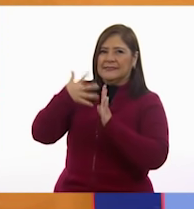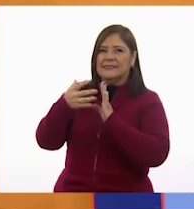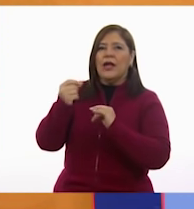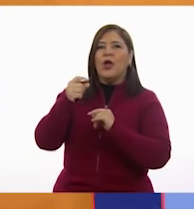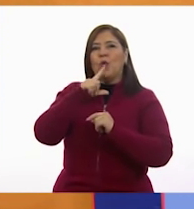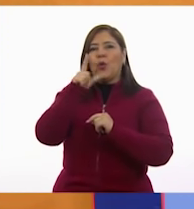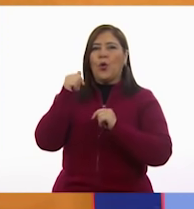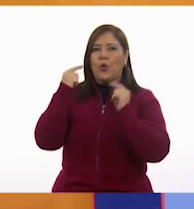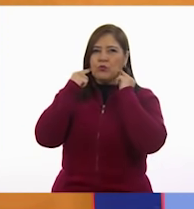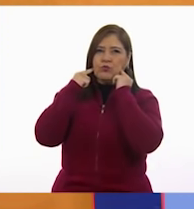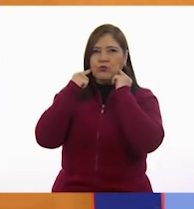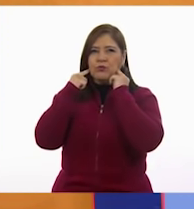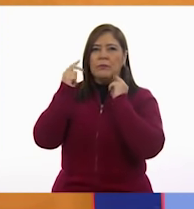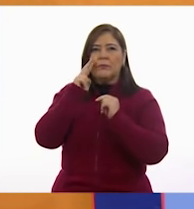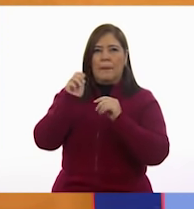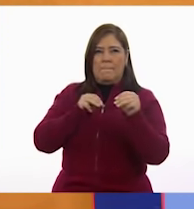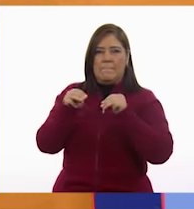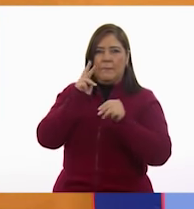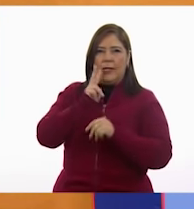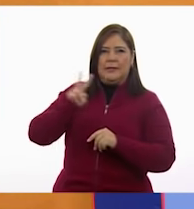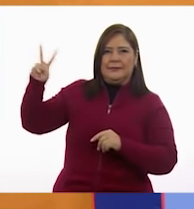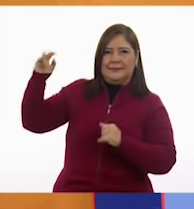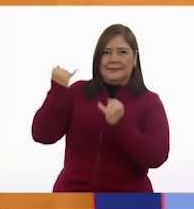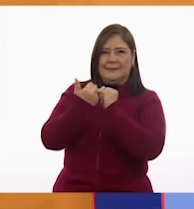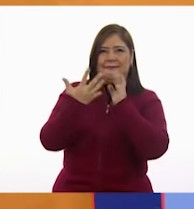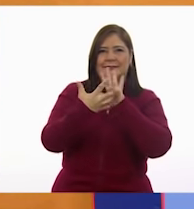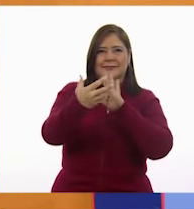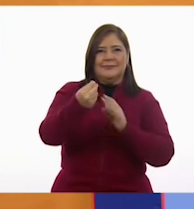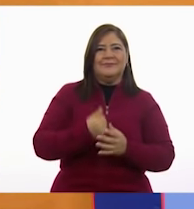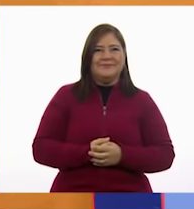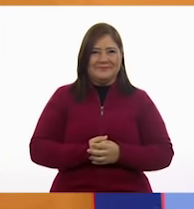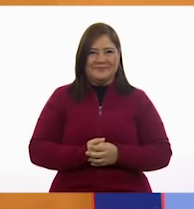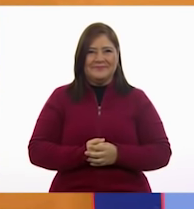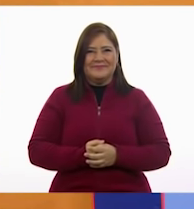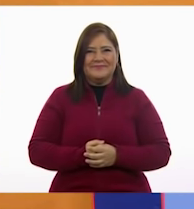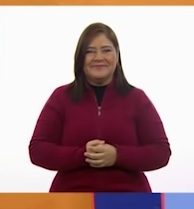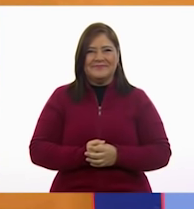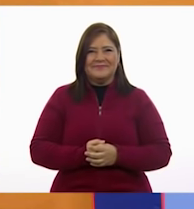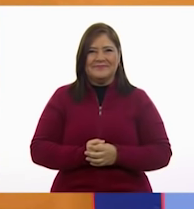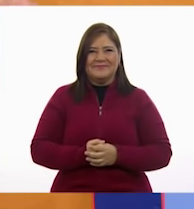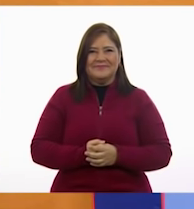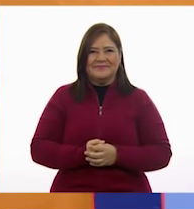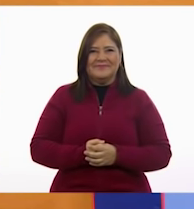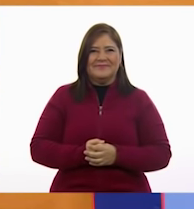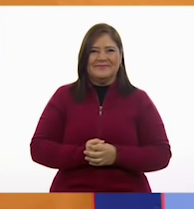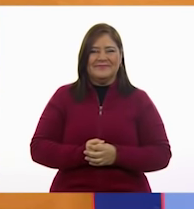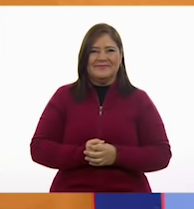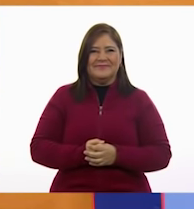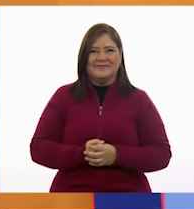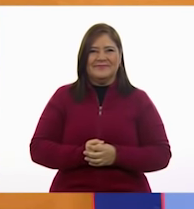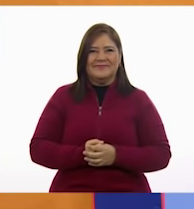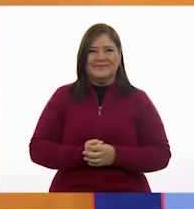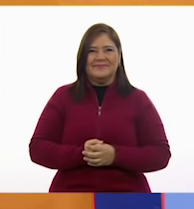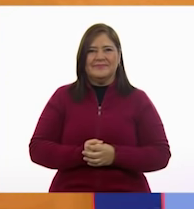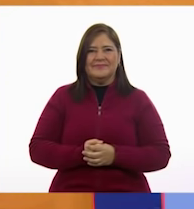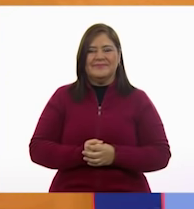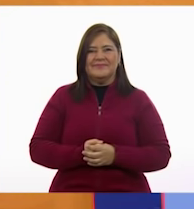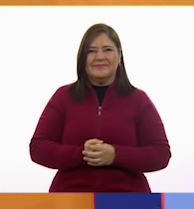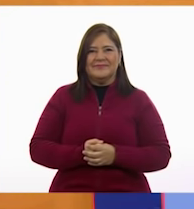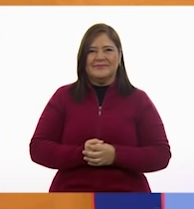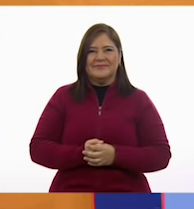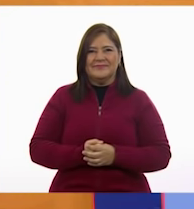la cabeza vamos a seguir nuestros codos. Epo, itai, tai, y abrimos un círculo.